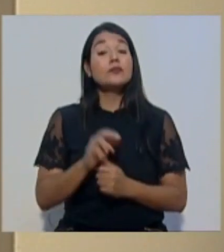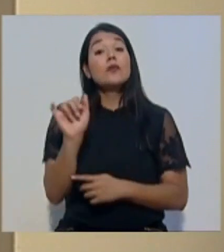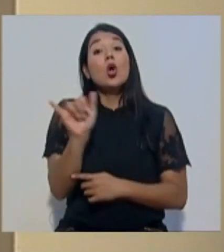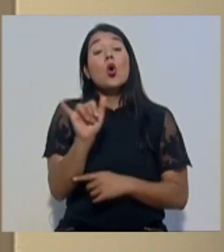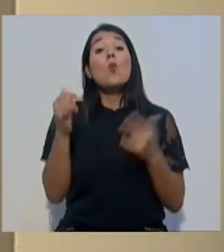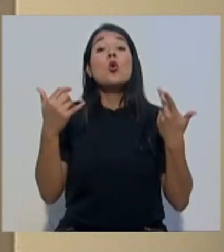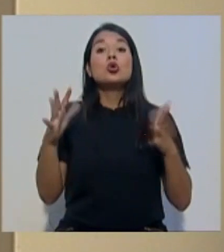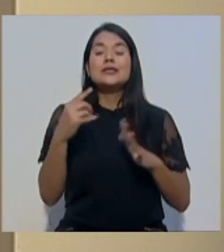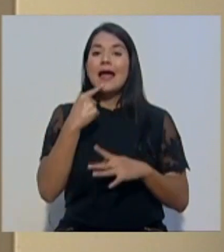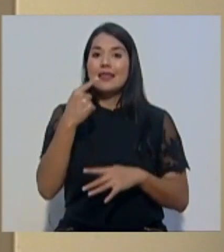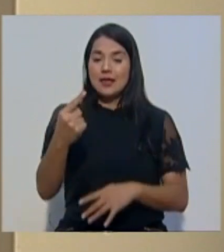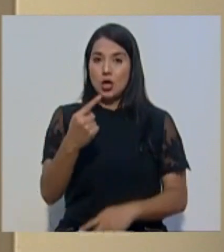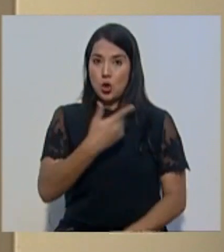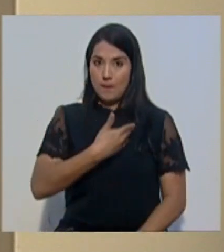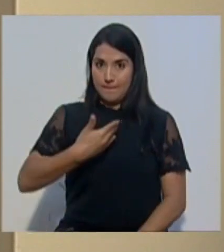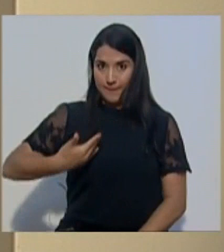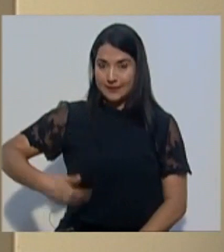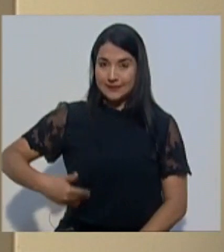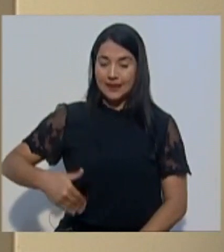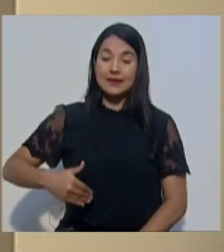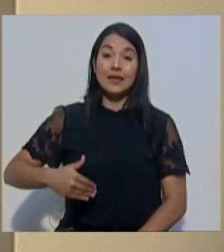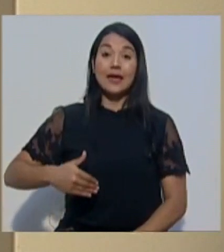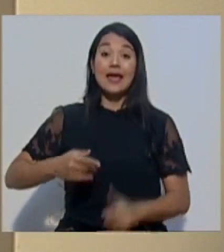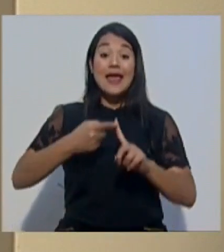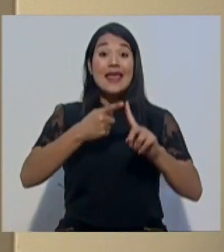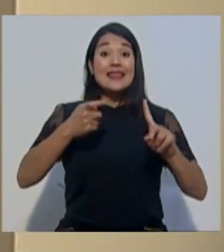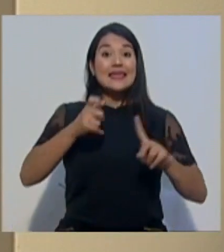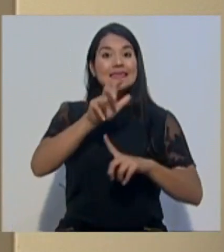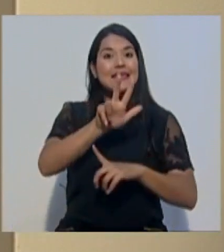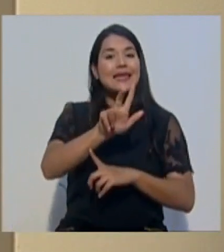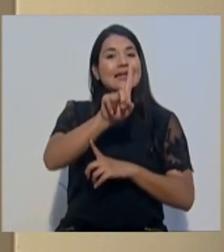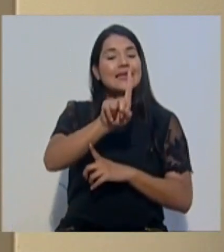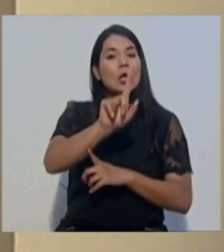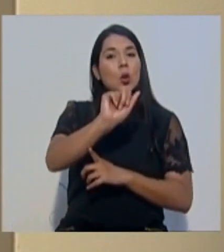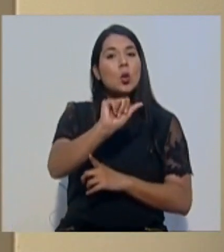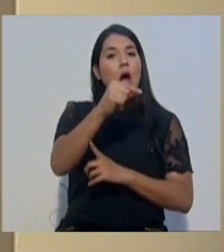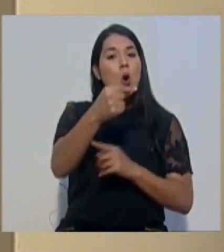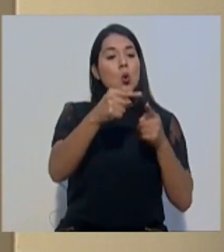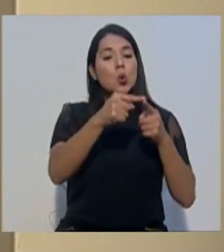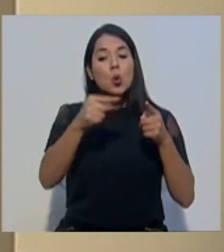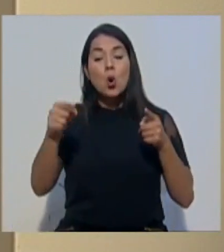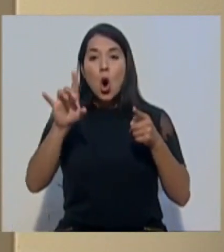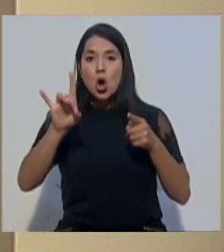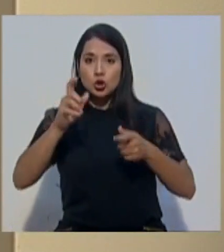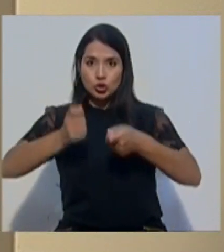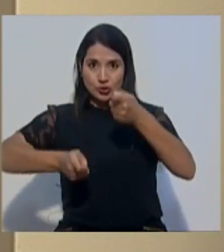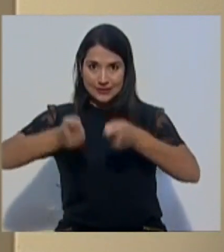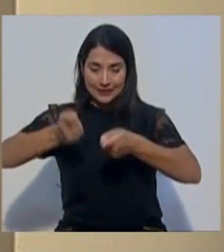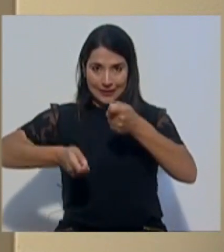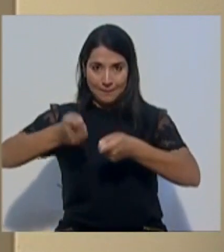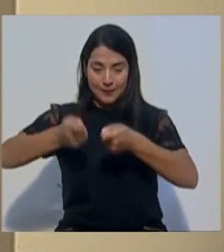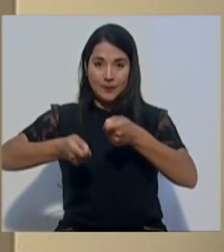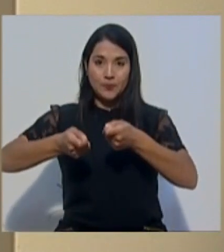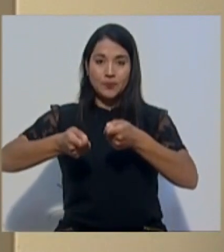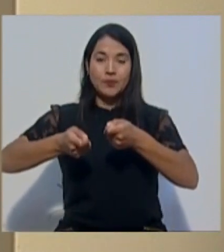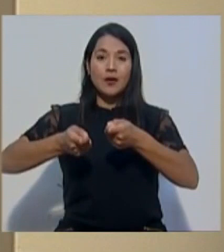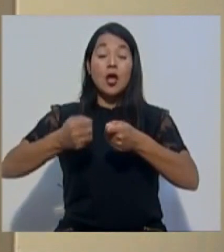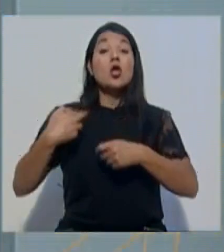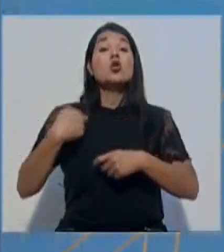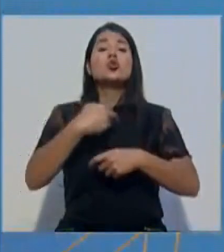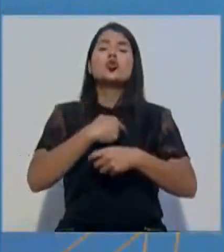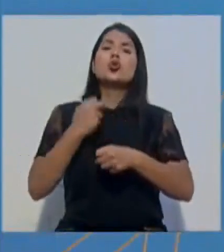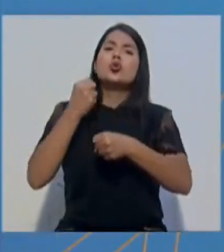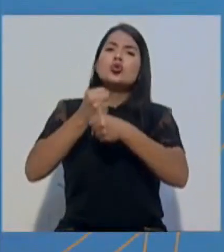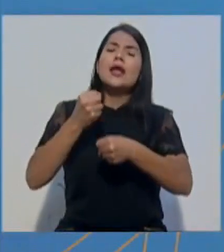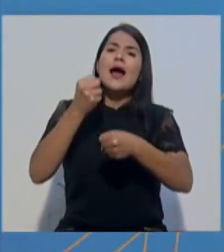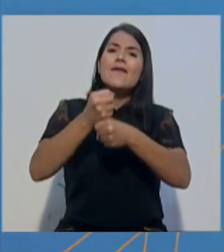lo mencionó el señor presidente, a partir del 31 de agosto y hasta el 8 de septiembre estaremos